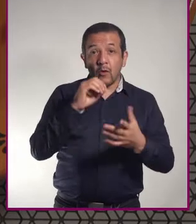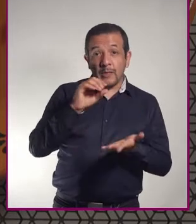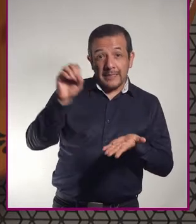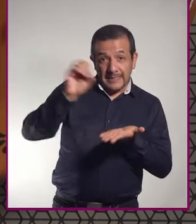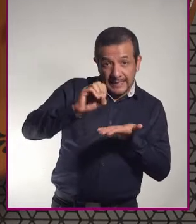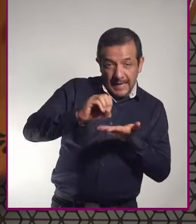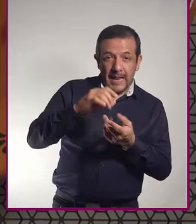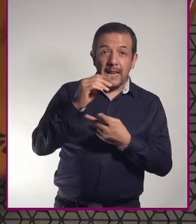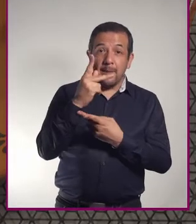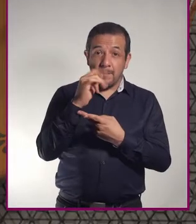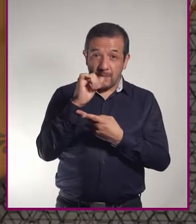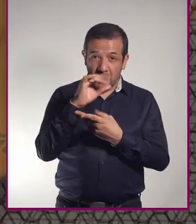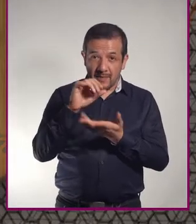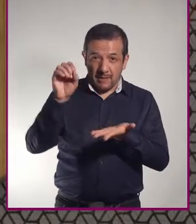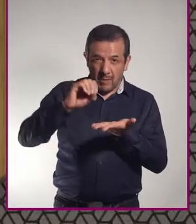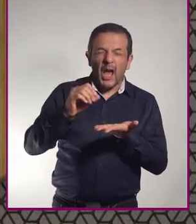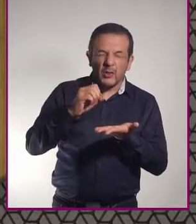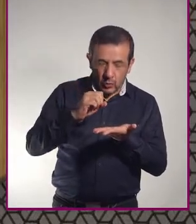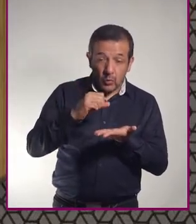pimienta.